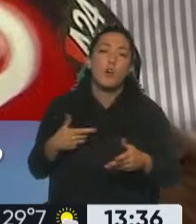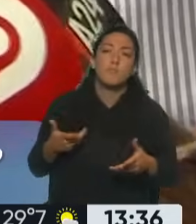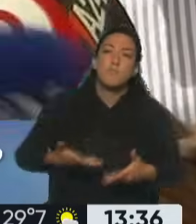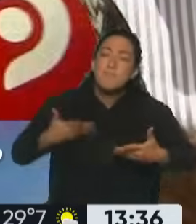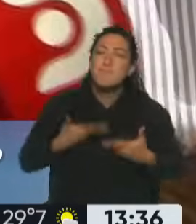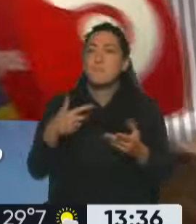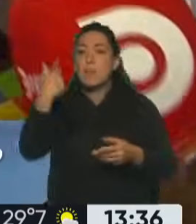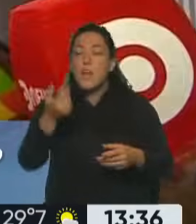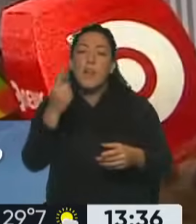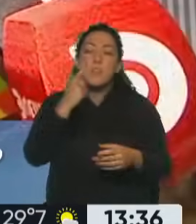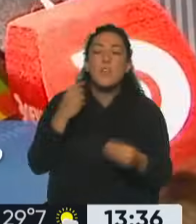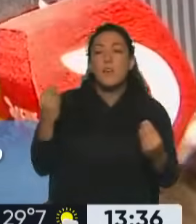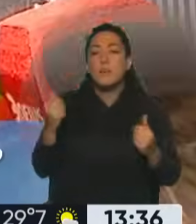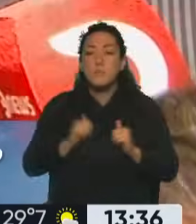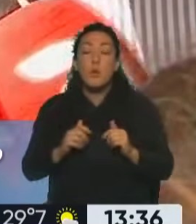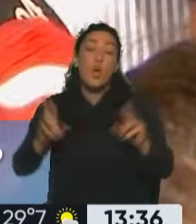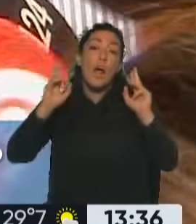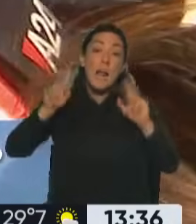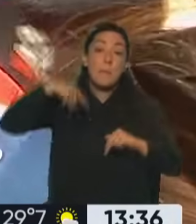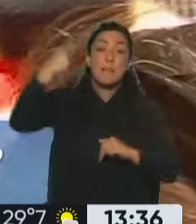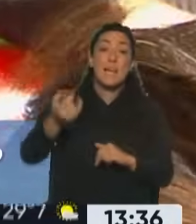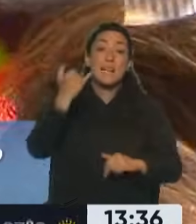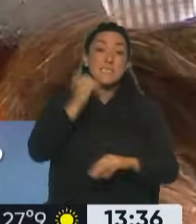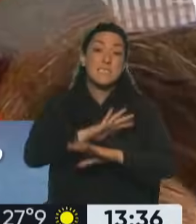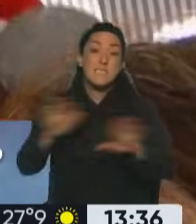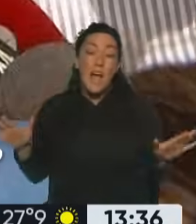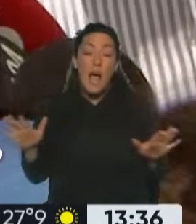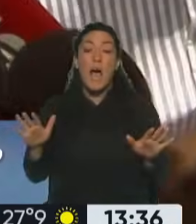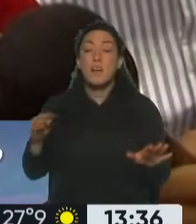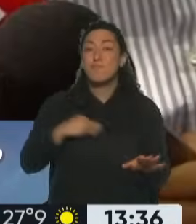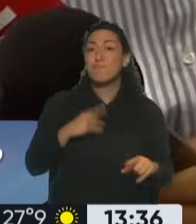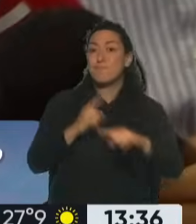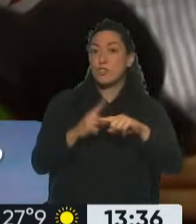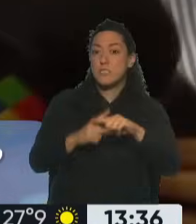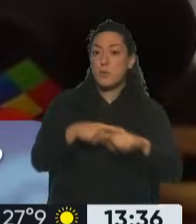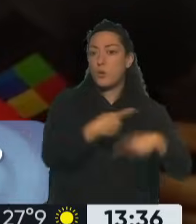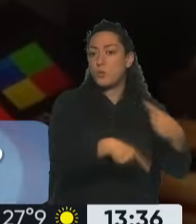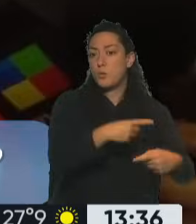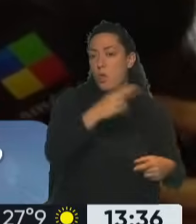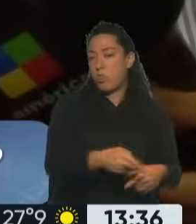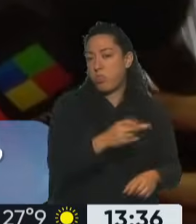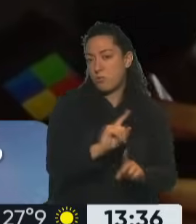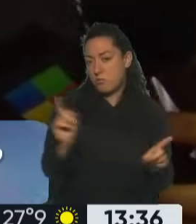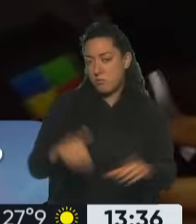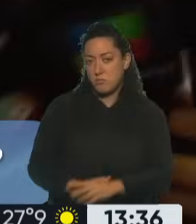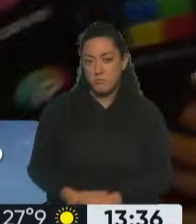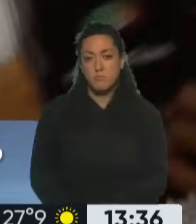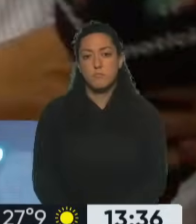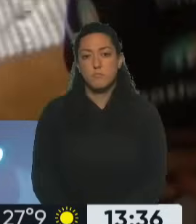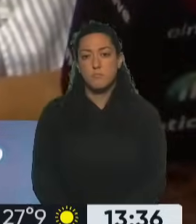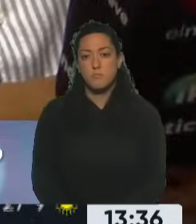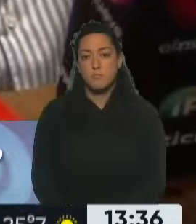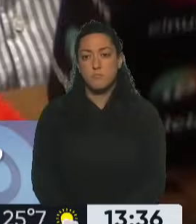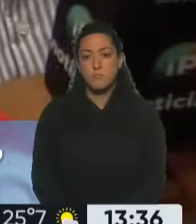sociedad para el día de mañana. Bueno, esperemos que para mañana, digamos, haya más esperanza y no tanta continuidad de decadencia, ¿no? Javier, ¿vos